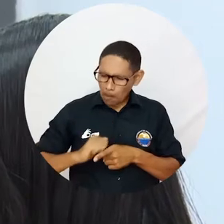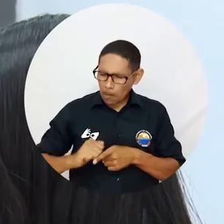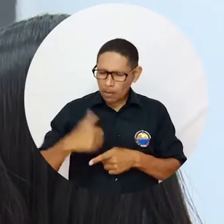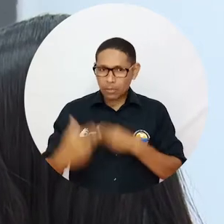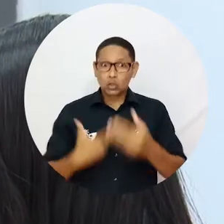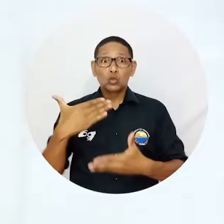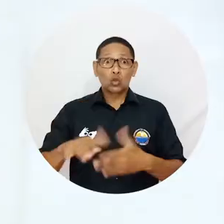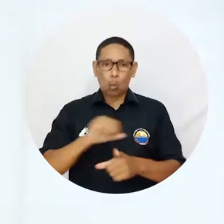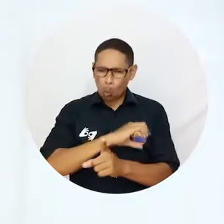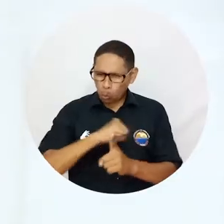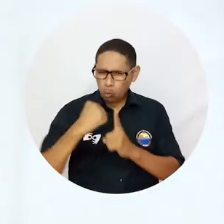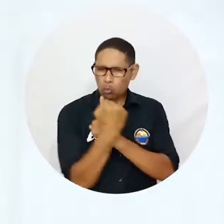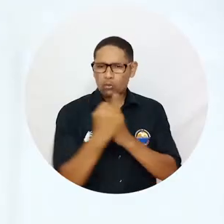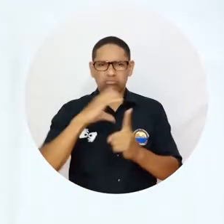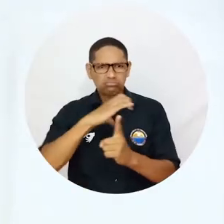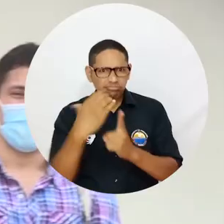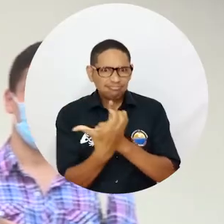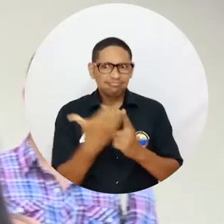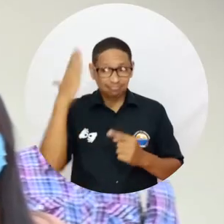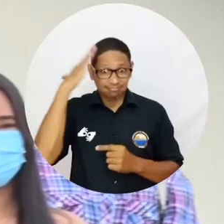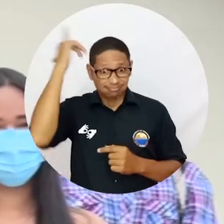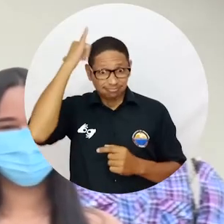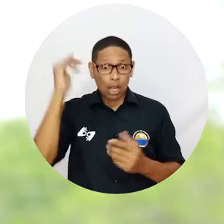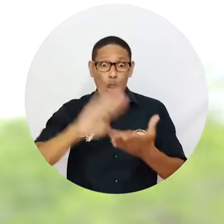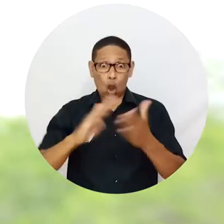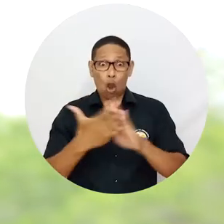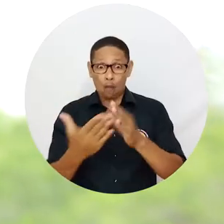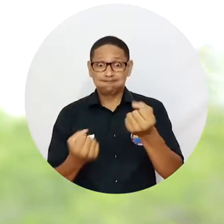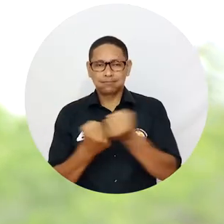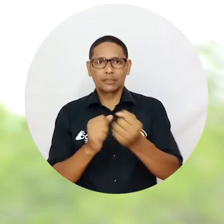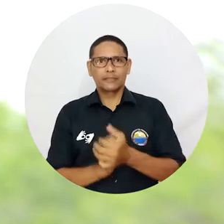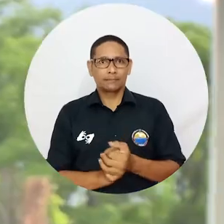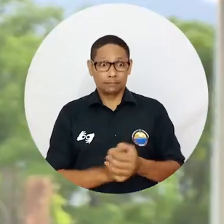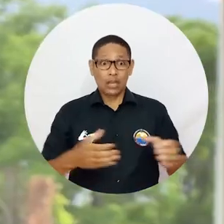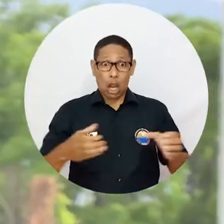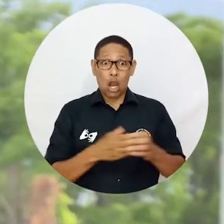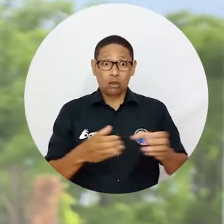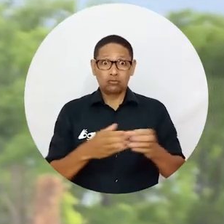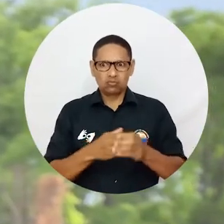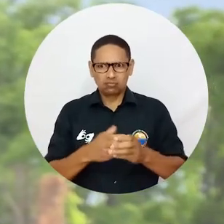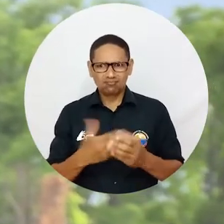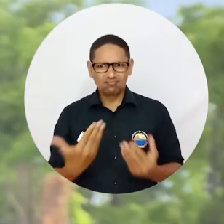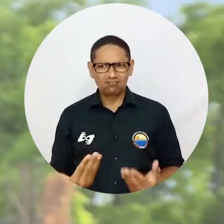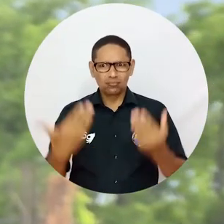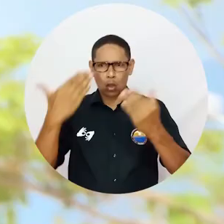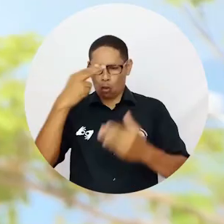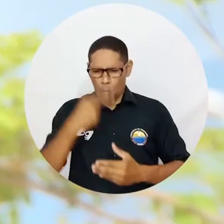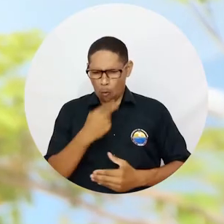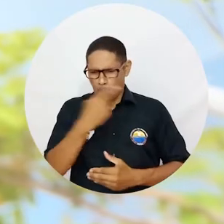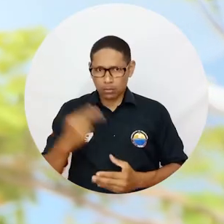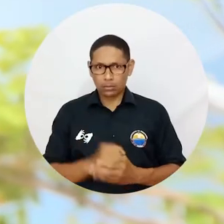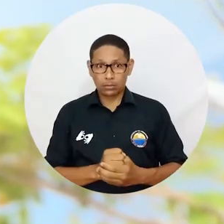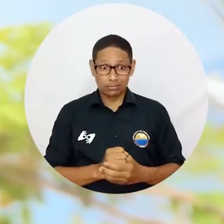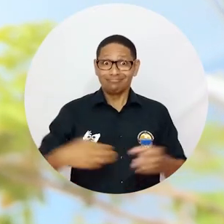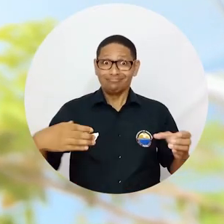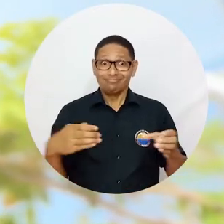y académicas de los asociados y el bienestar integral de la comunidad. ASOCEDUM es apoyo y bienestar. ASOCEDUM es compromiso.